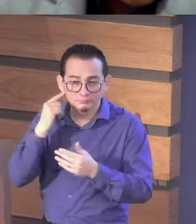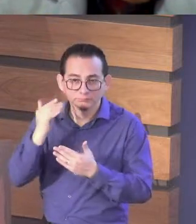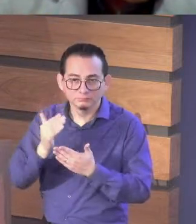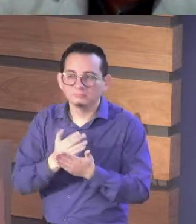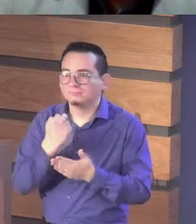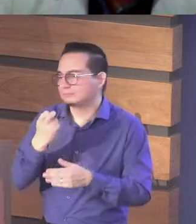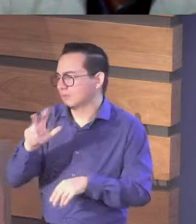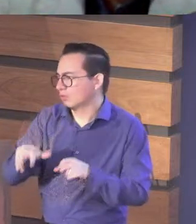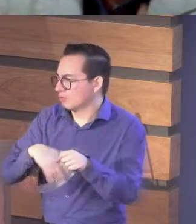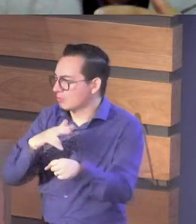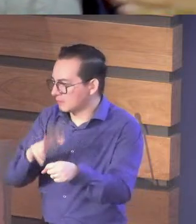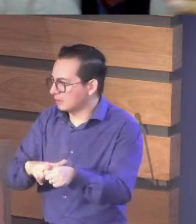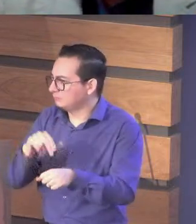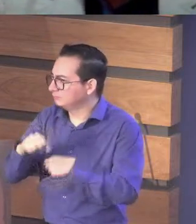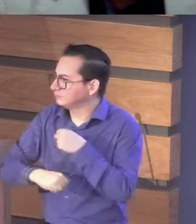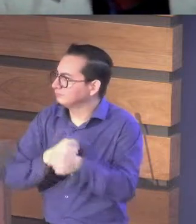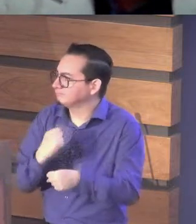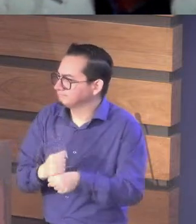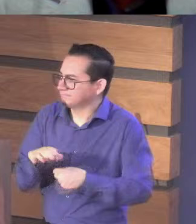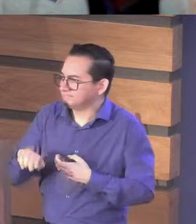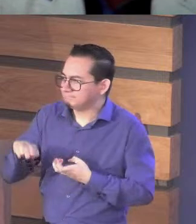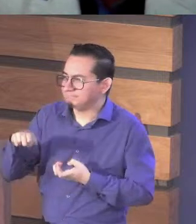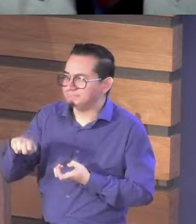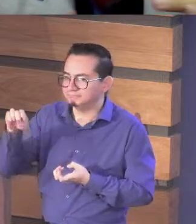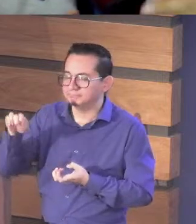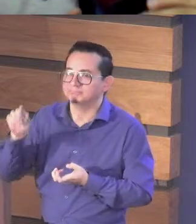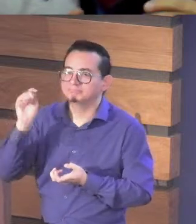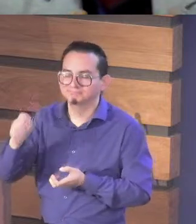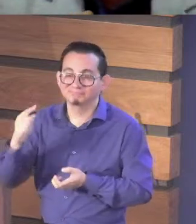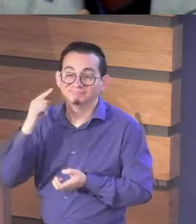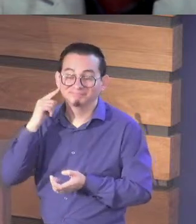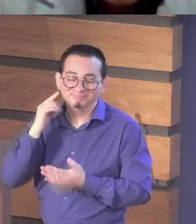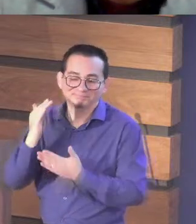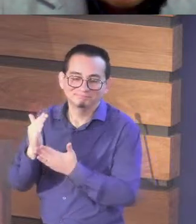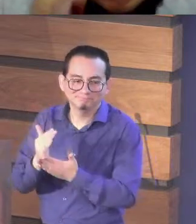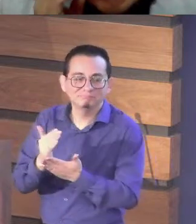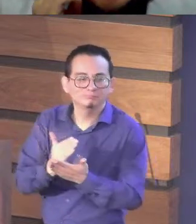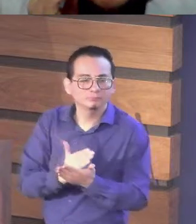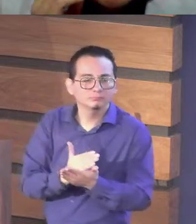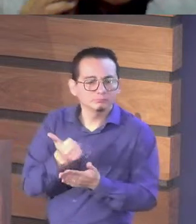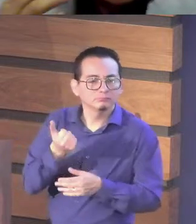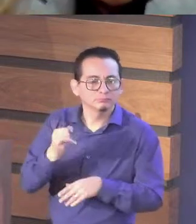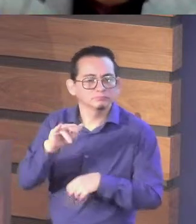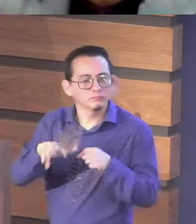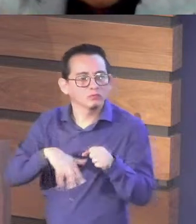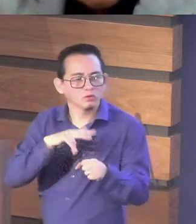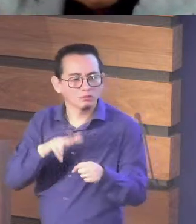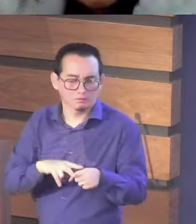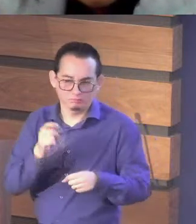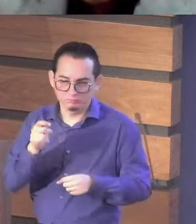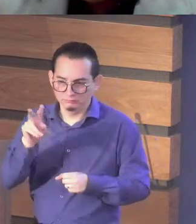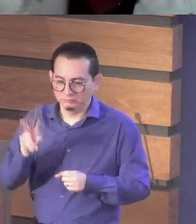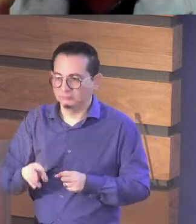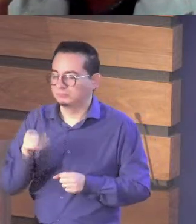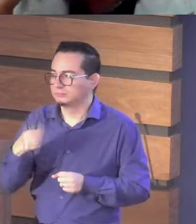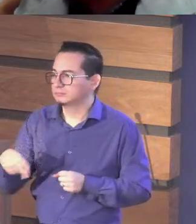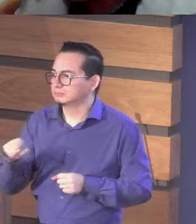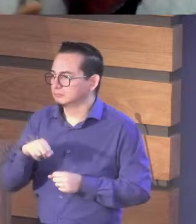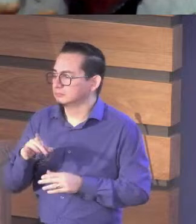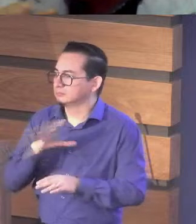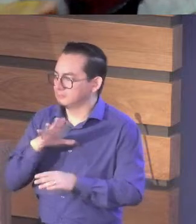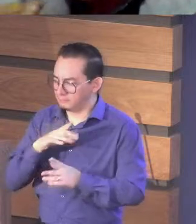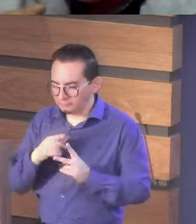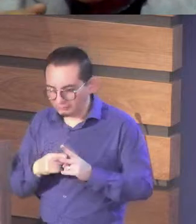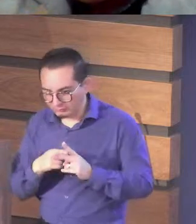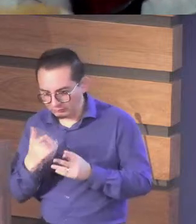años. Es decir, es normal ir perdiendo la audición, pero hasta ciertos grados. De hecho, hay tablas estadísticas que le